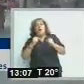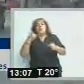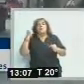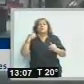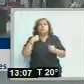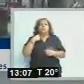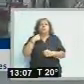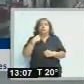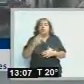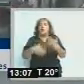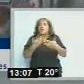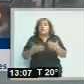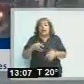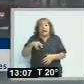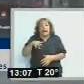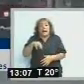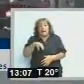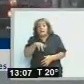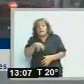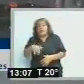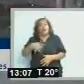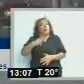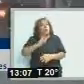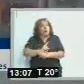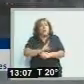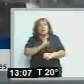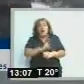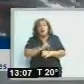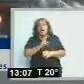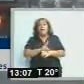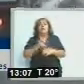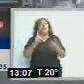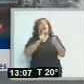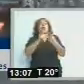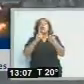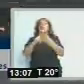hacer es caminar con muchísimo cuidado, evitar el contacto con elementos que puedan transmitir el